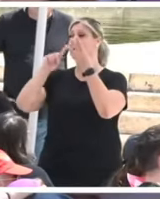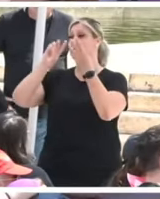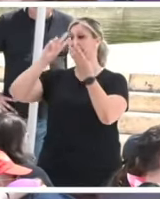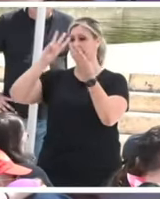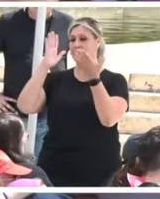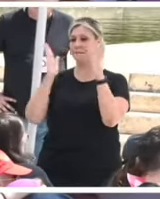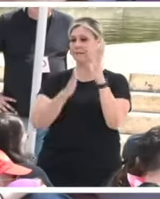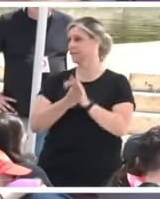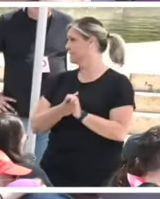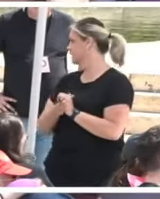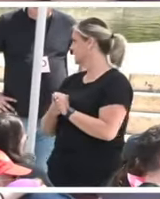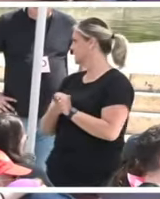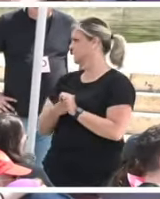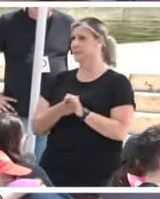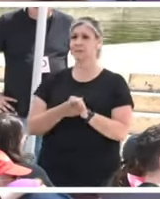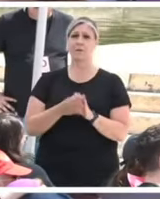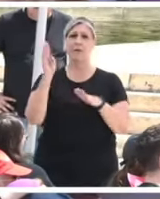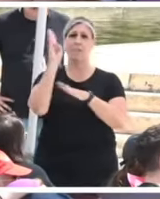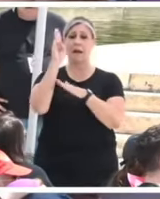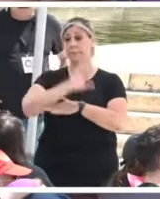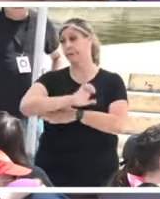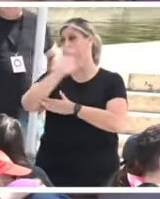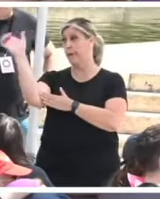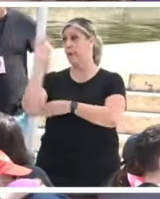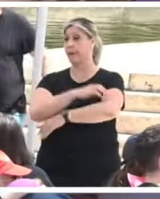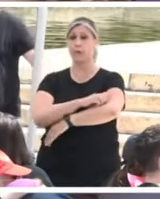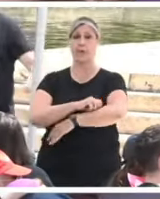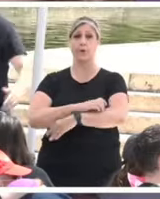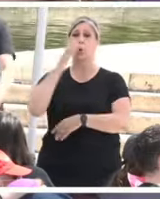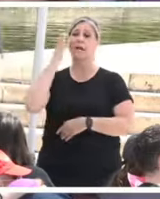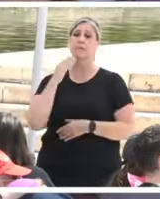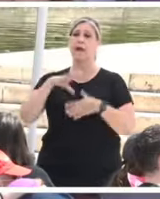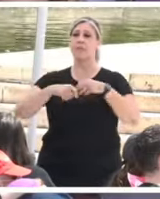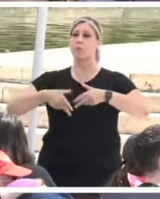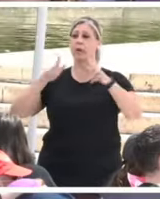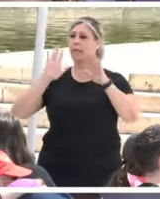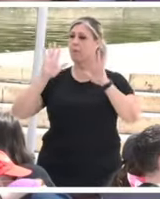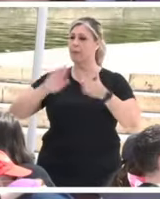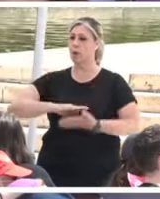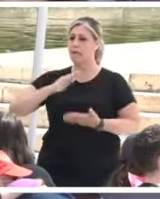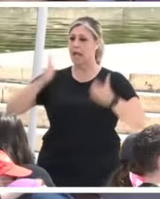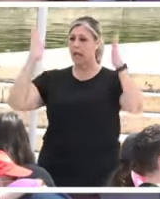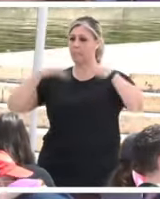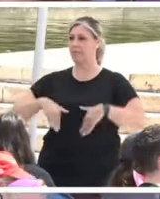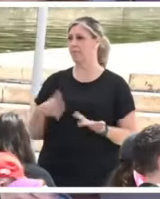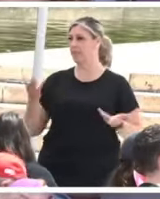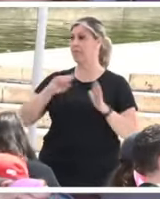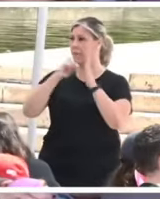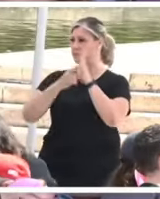ruptura, con un Parlamento Europeo con legitimidad democrática, pero con incapacidad legislativa,